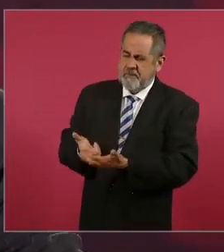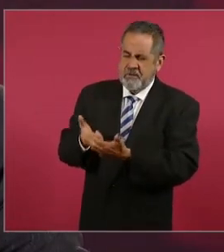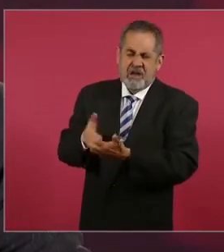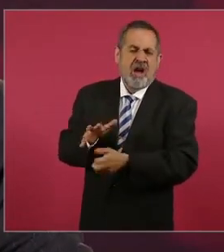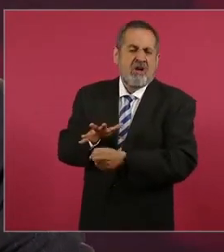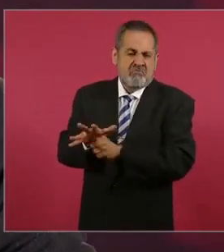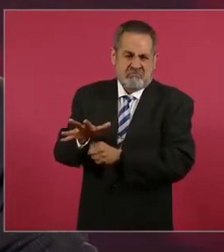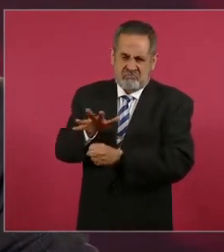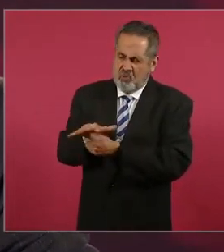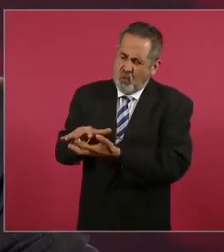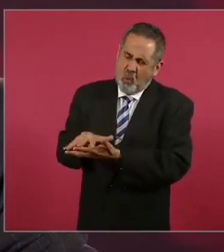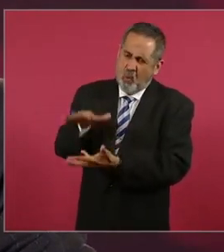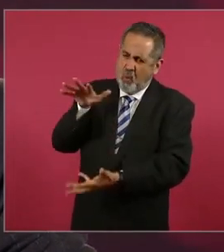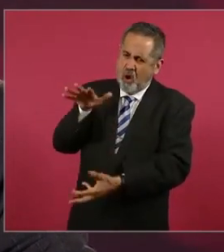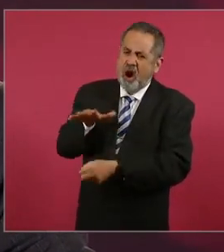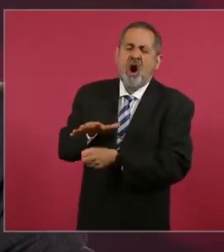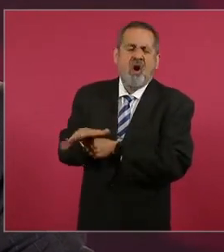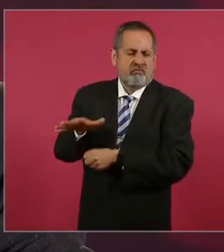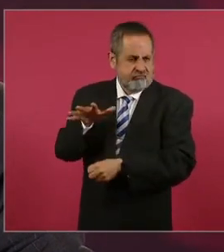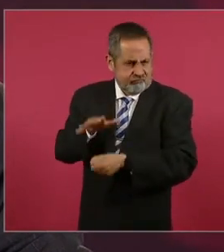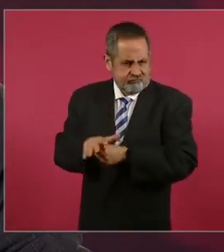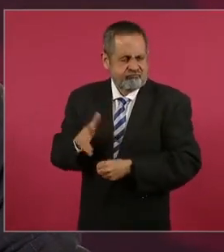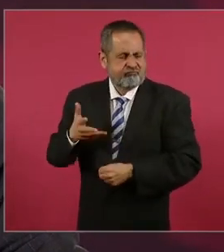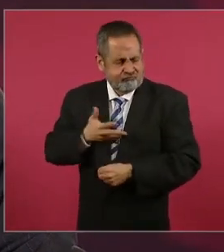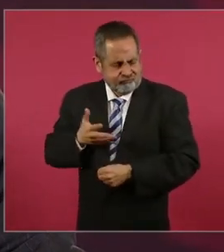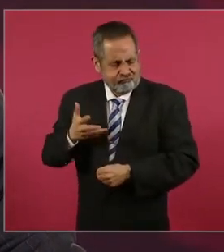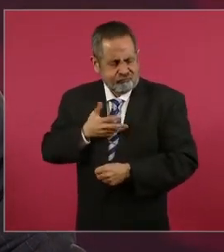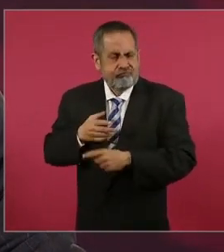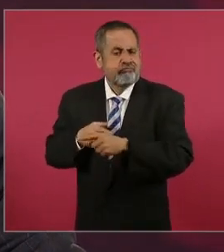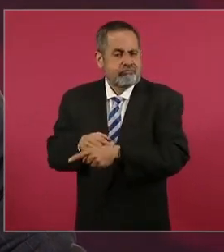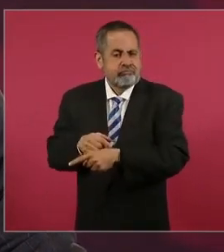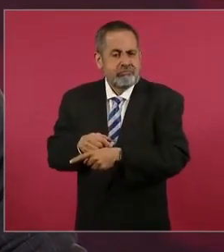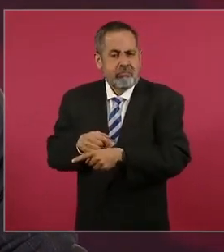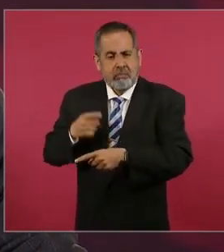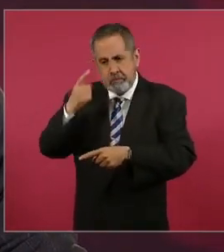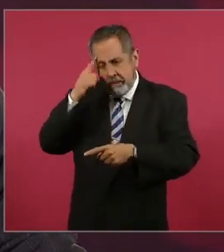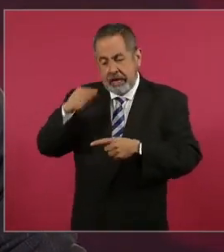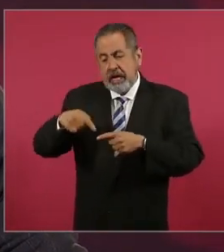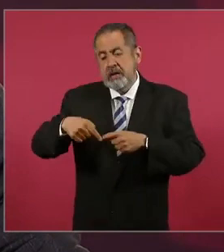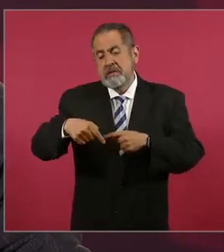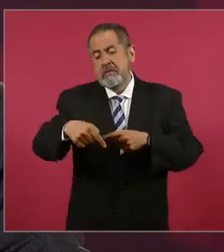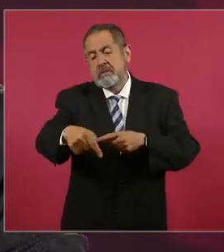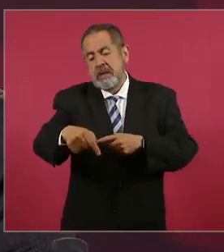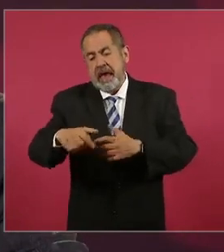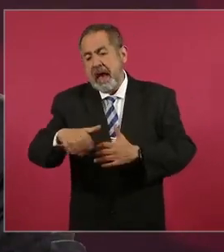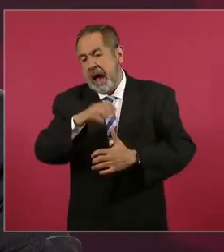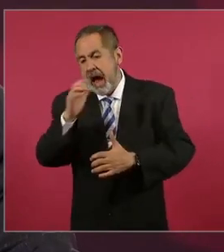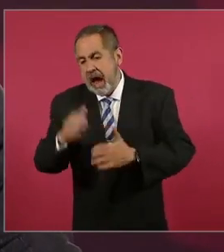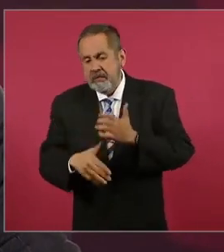suficientes de petróleo para nuestra